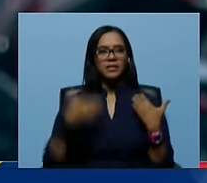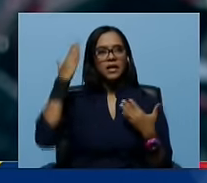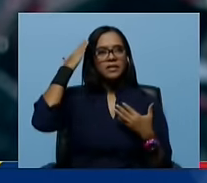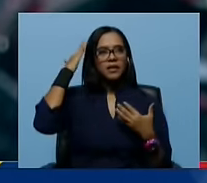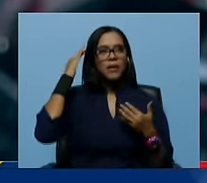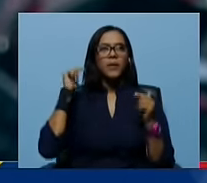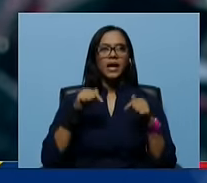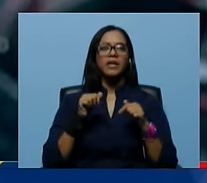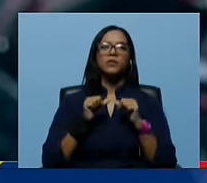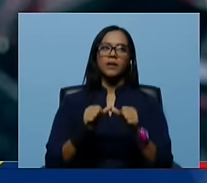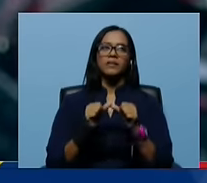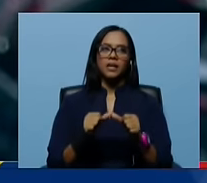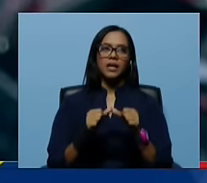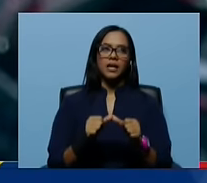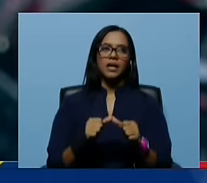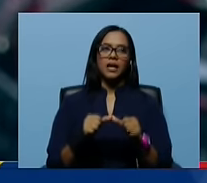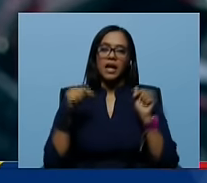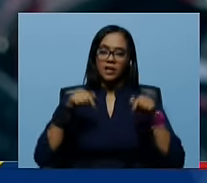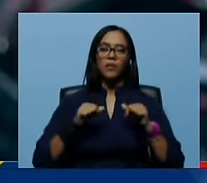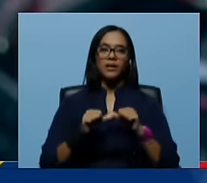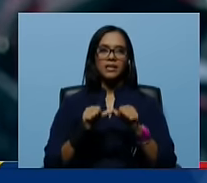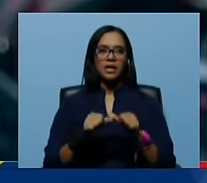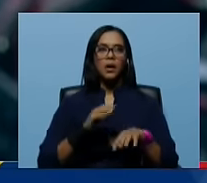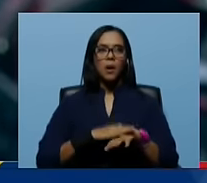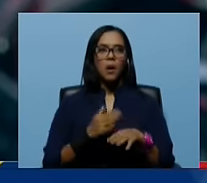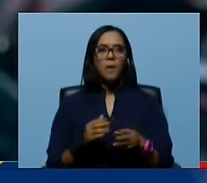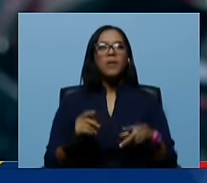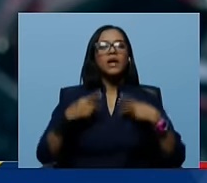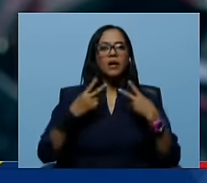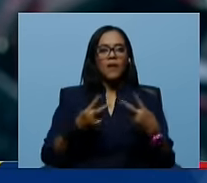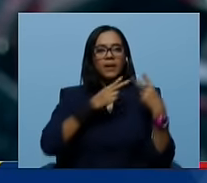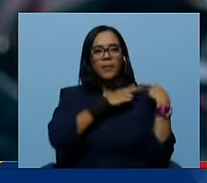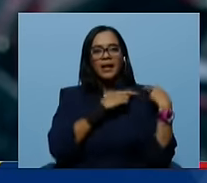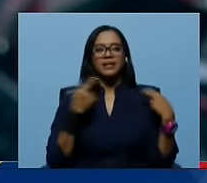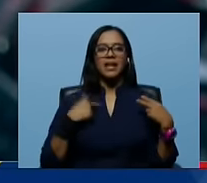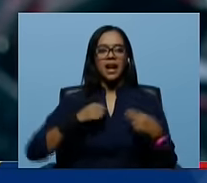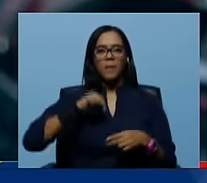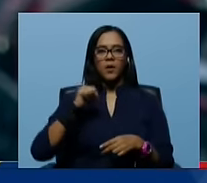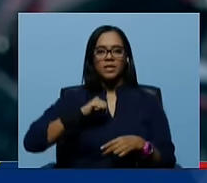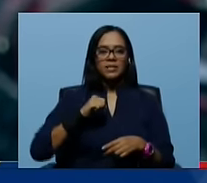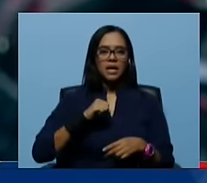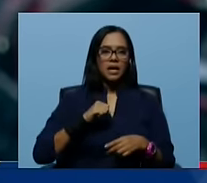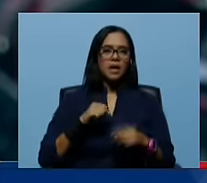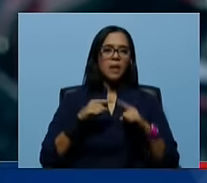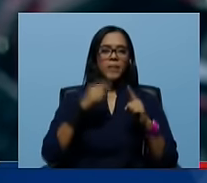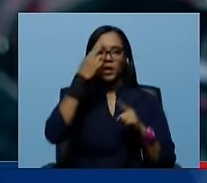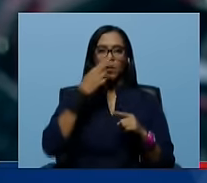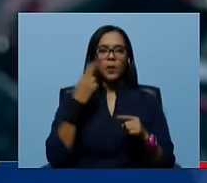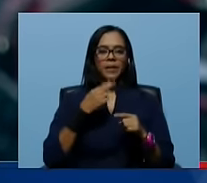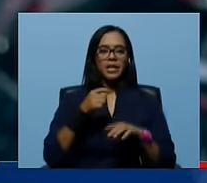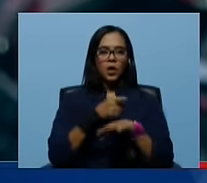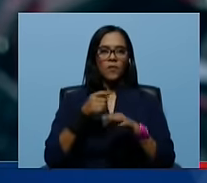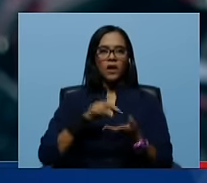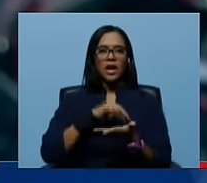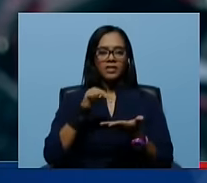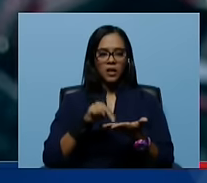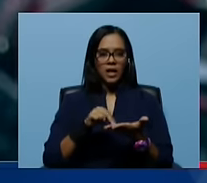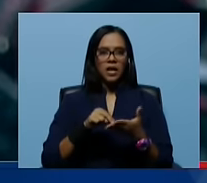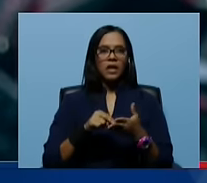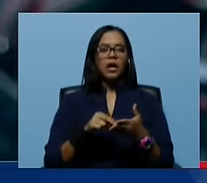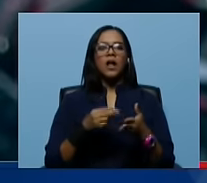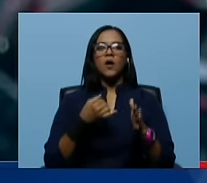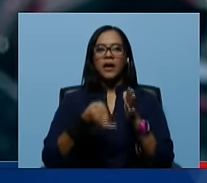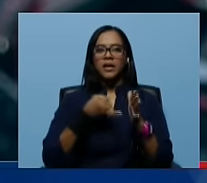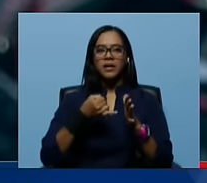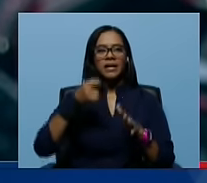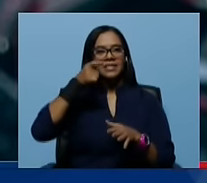que esto va a seguir porque nuevas responsabilidades tiene la policía, pero el compromiso del gobierno nacional con los organismos de